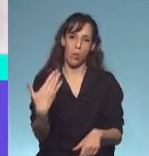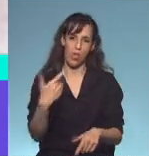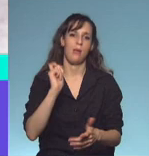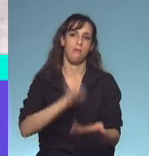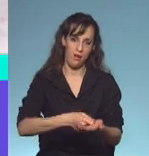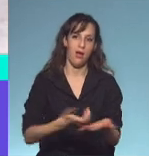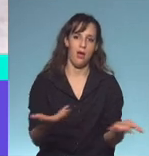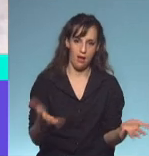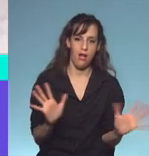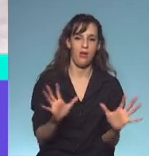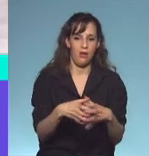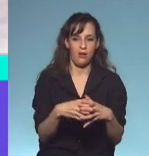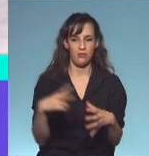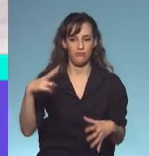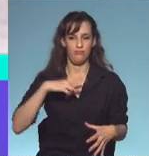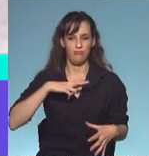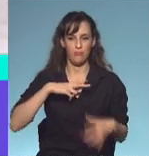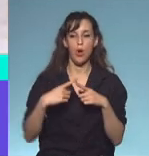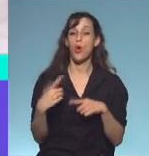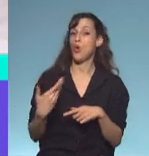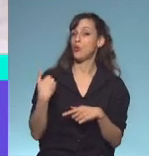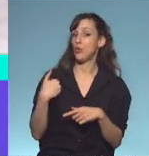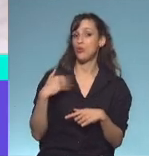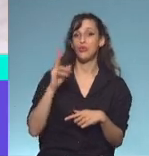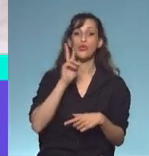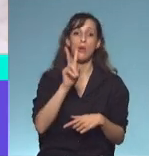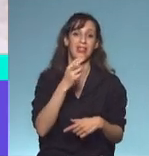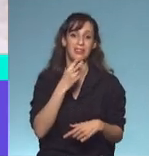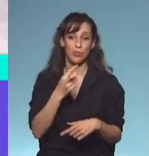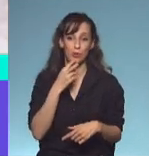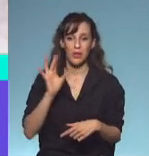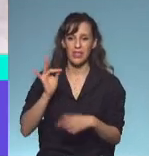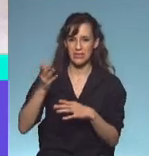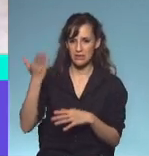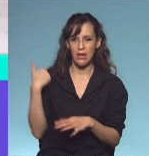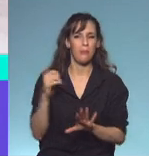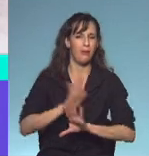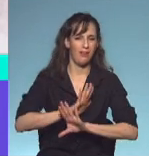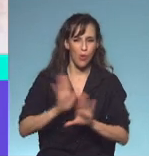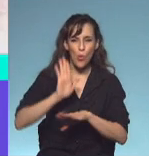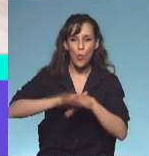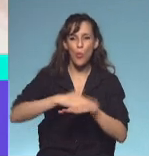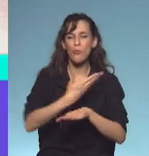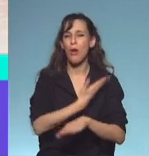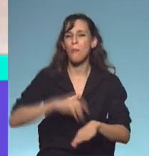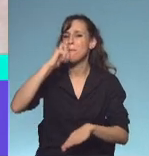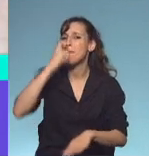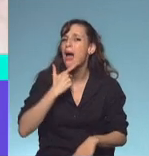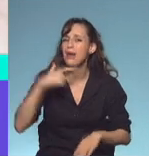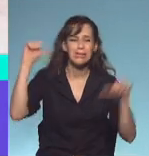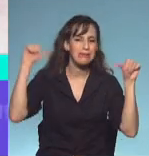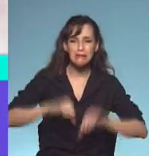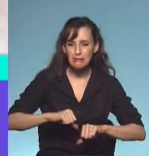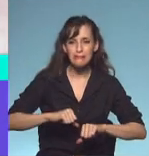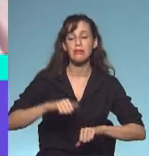Obviamente nosotros asumimos ya en diciembre del 2019 con una crisis brutal que había dejado el macrismo, después vino la pandemia, o sea que el esfuerzo